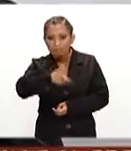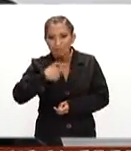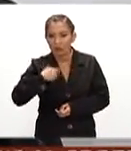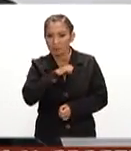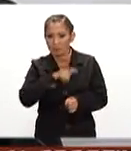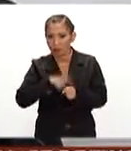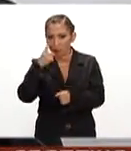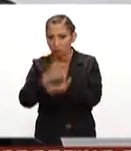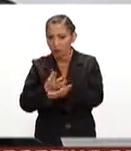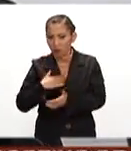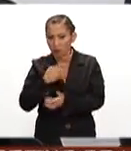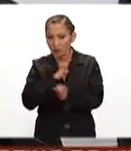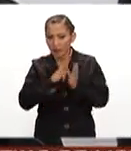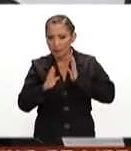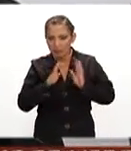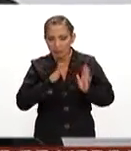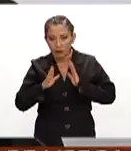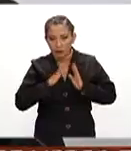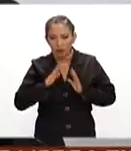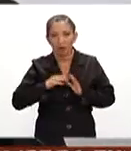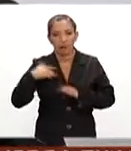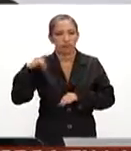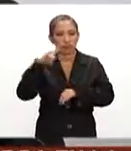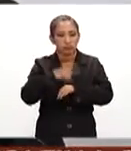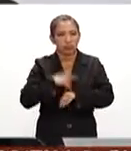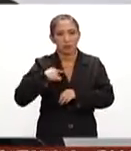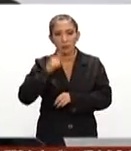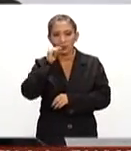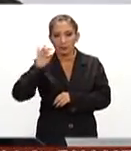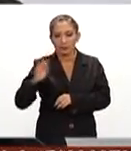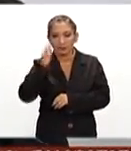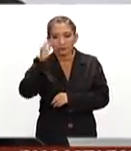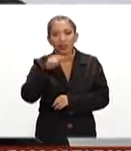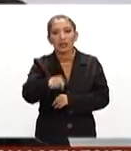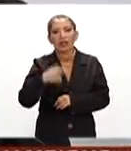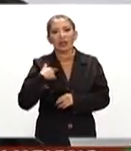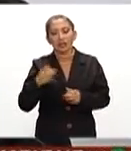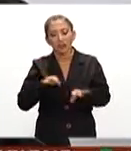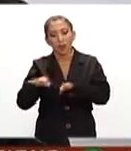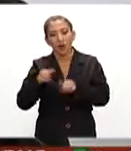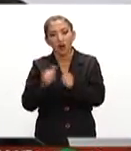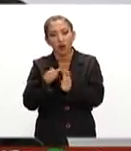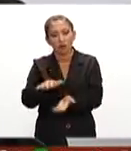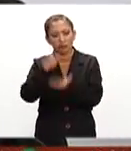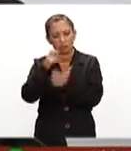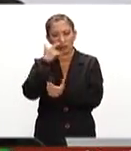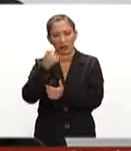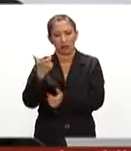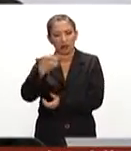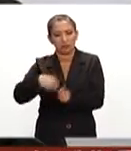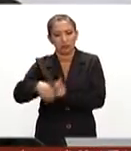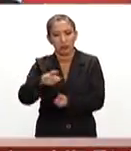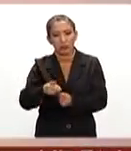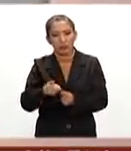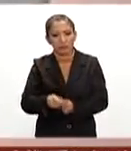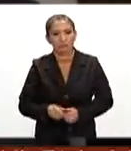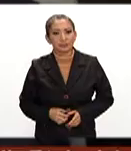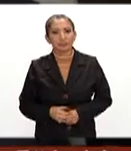de uso exclusivo del ejército, armada y fuerza aérea, y operaciones con recursos de procedencia